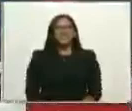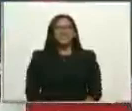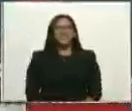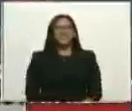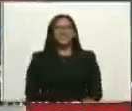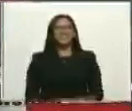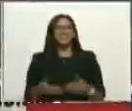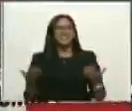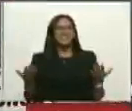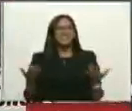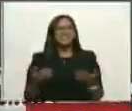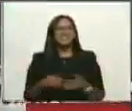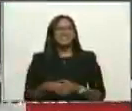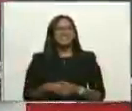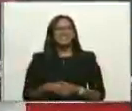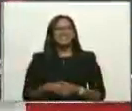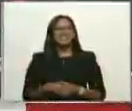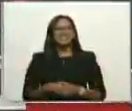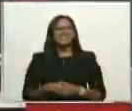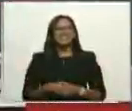¿Ah?